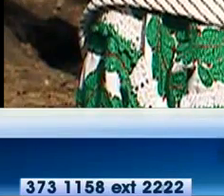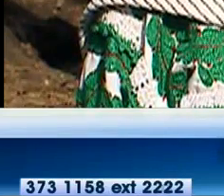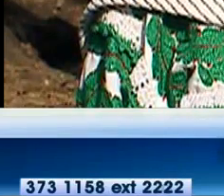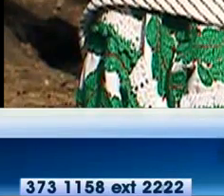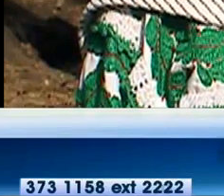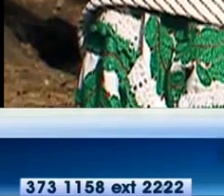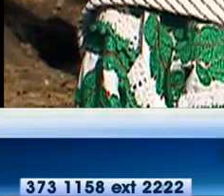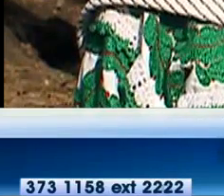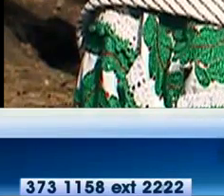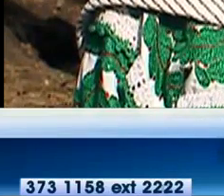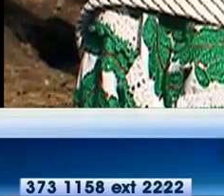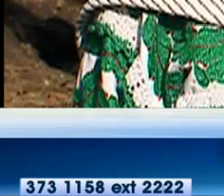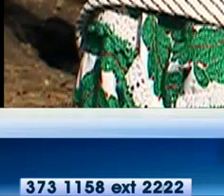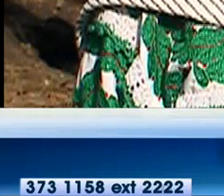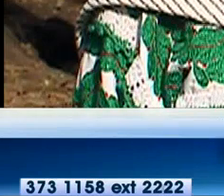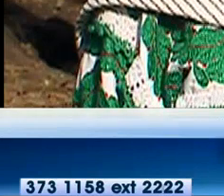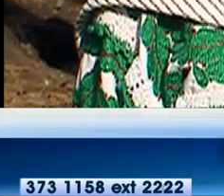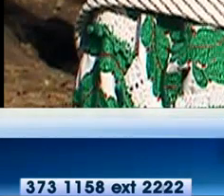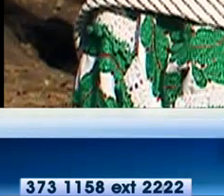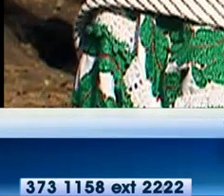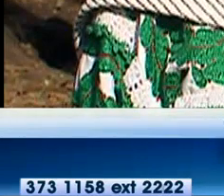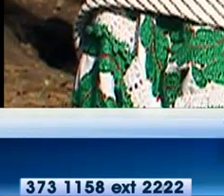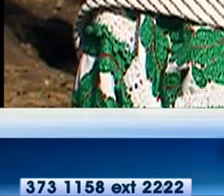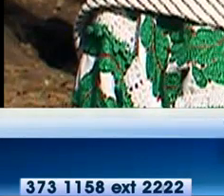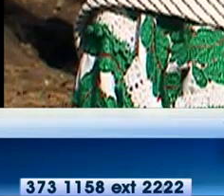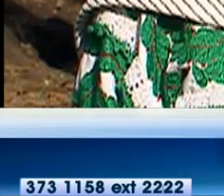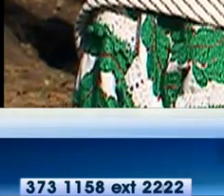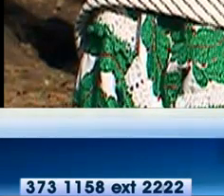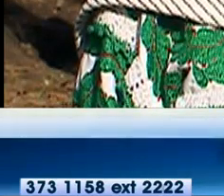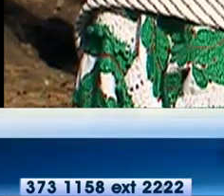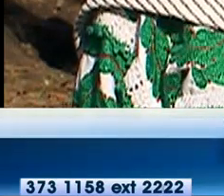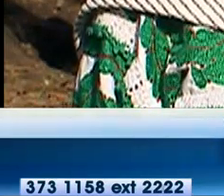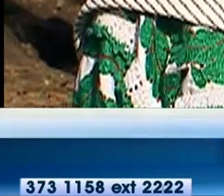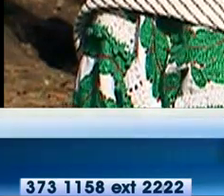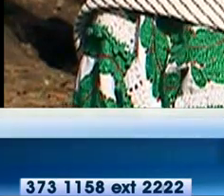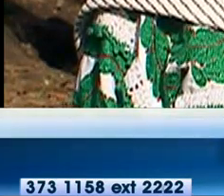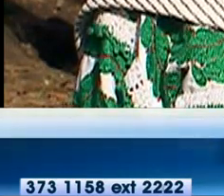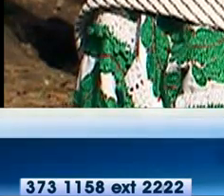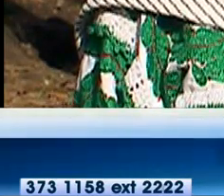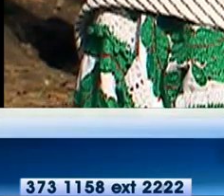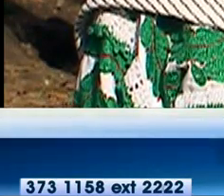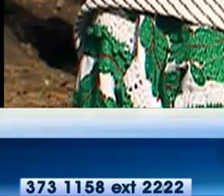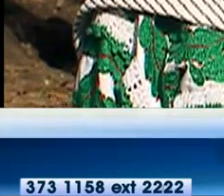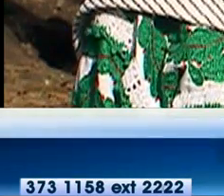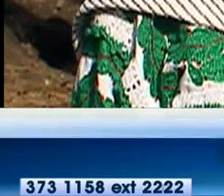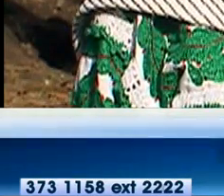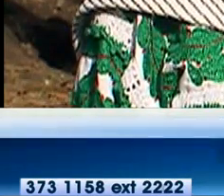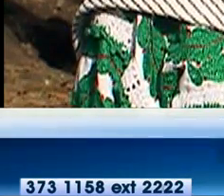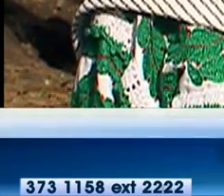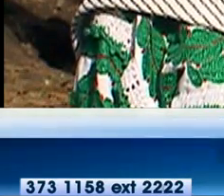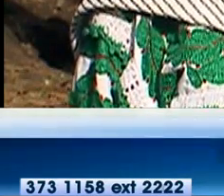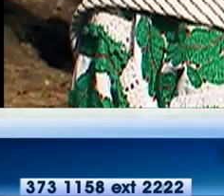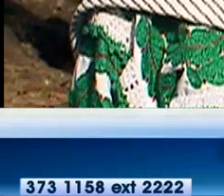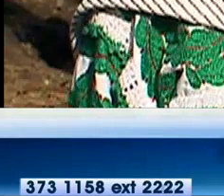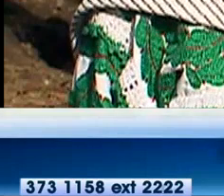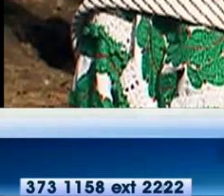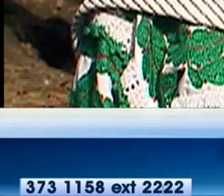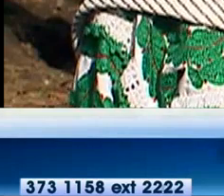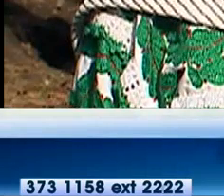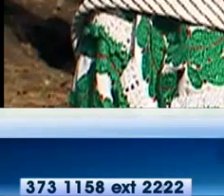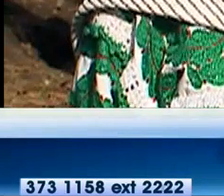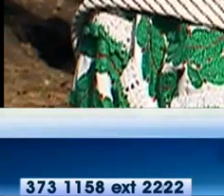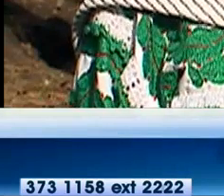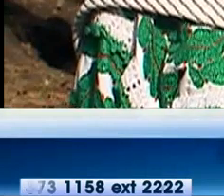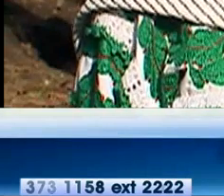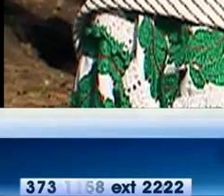personas adultas, en donde nosotros les tenemos sus apodos. Entonces nosotros les conocemos más por los apodos que por los